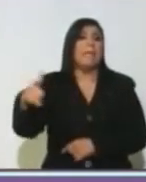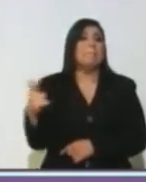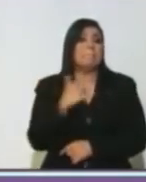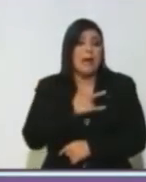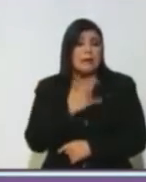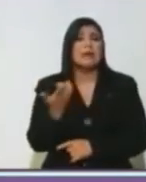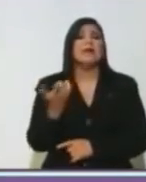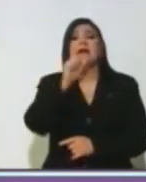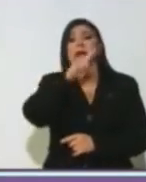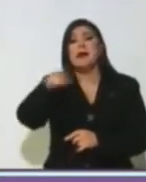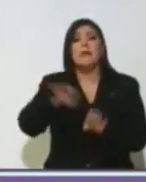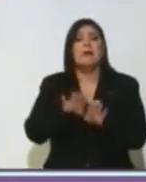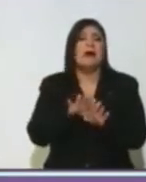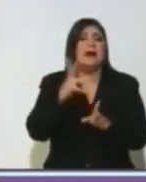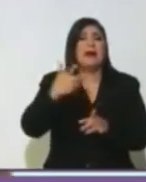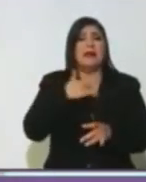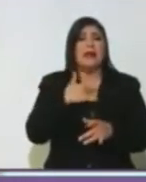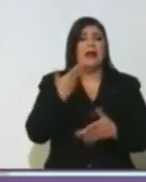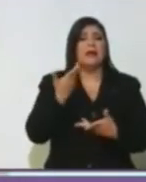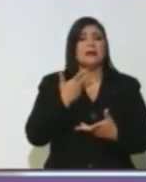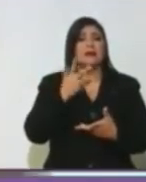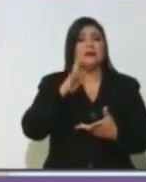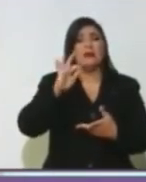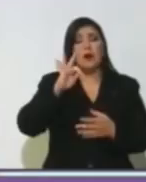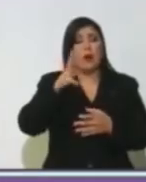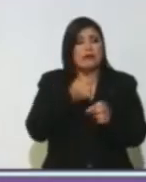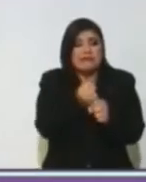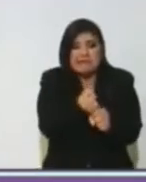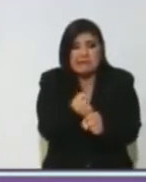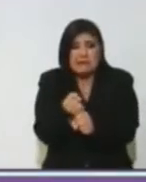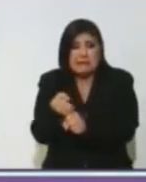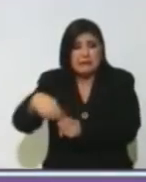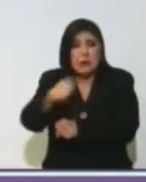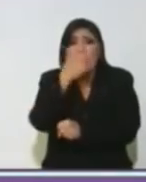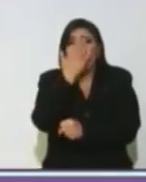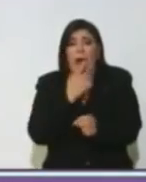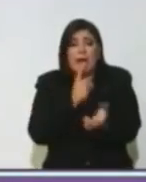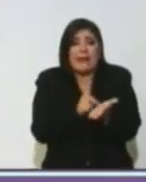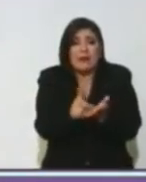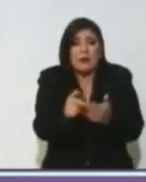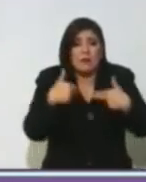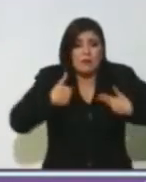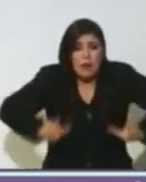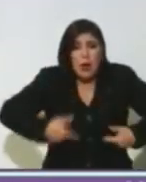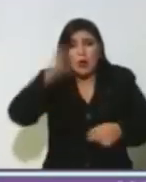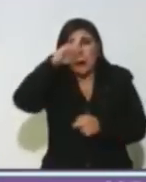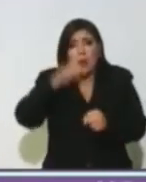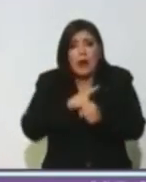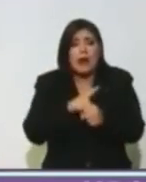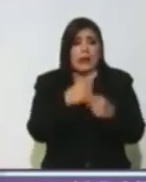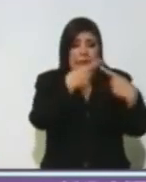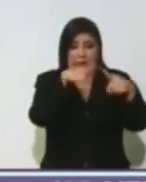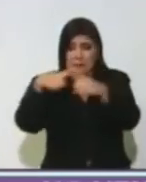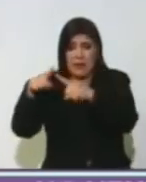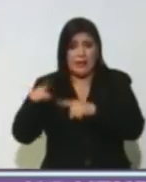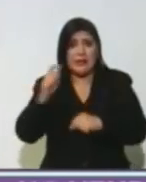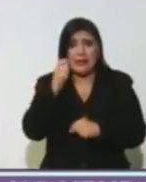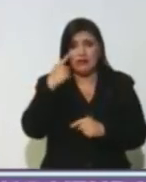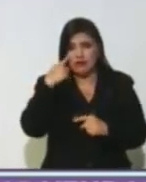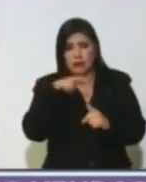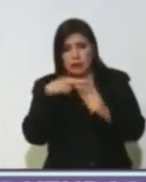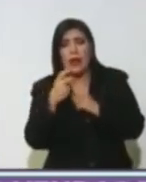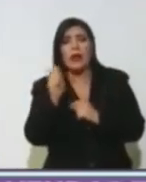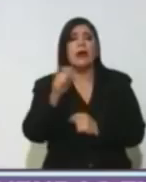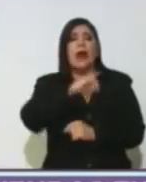partidario de los torturadores los que test detestan los derechos humanos la cultura y la diversidad y los que no han formado